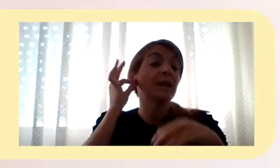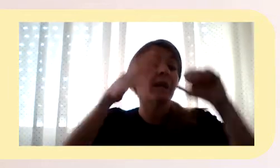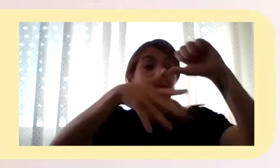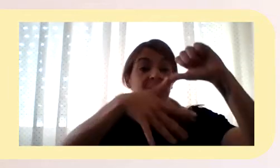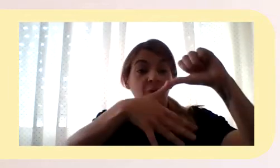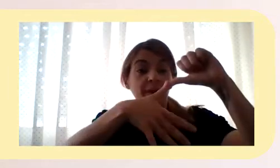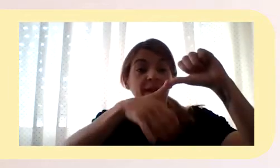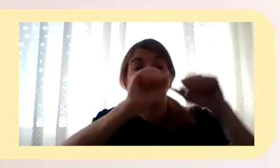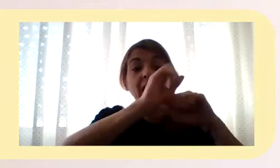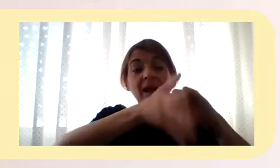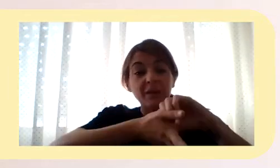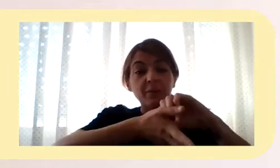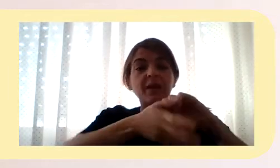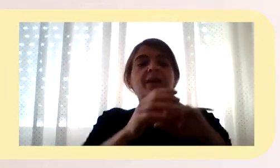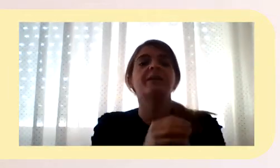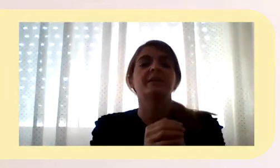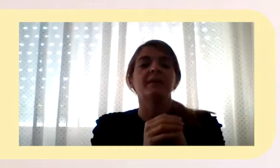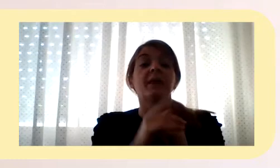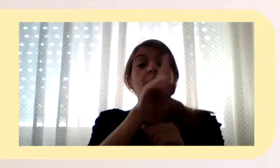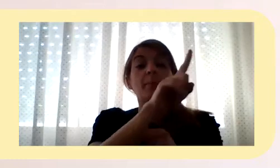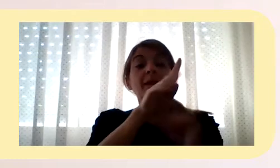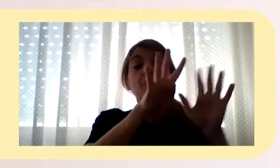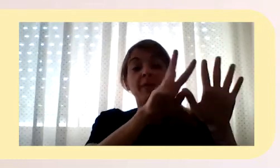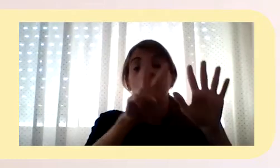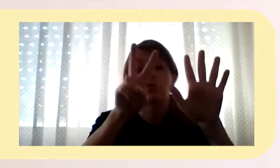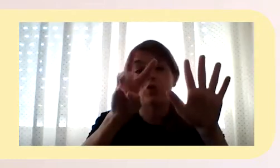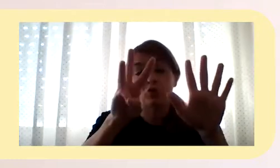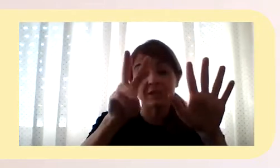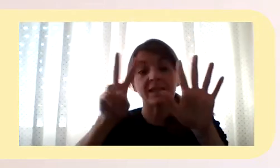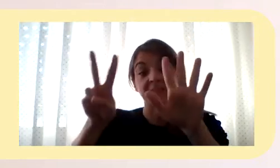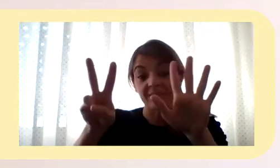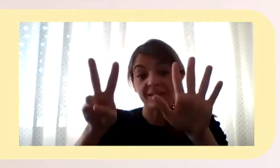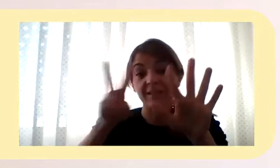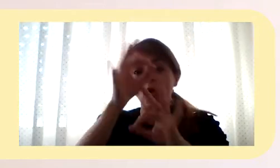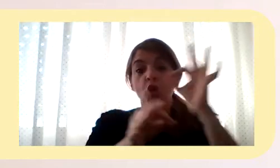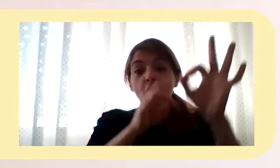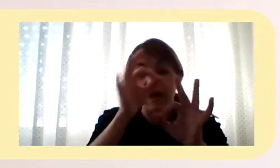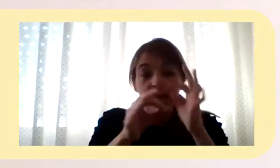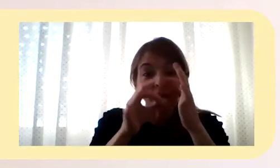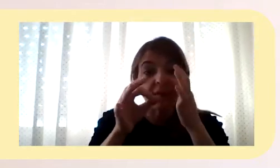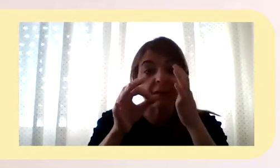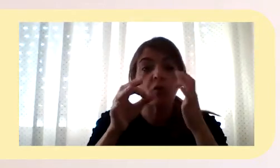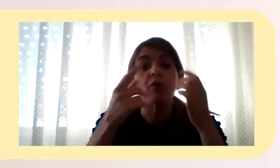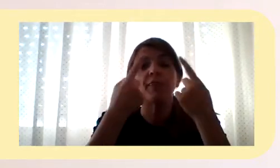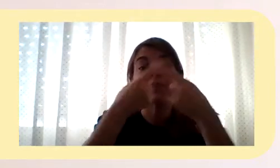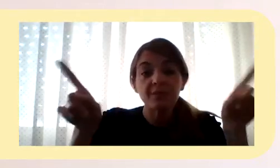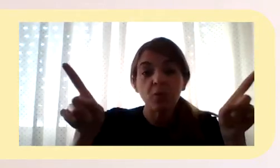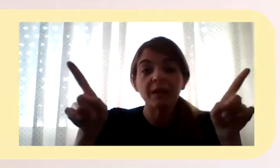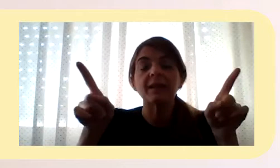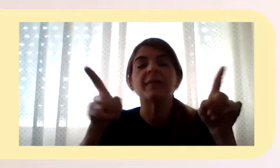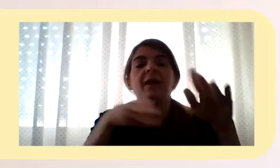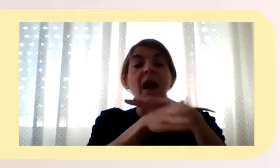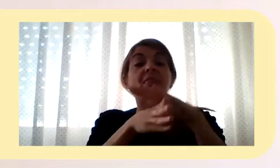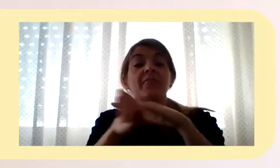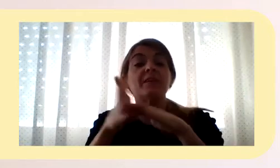Caribe, que en 1987 organizaron precisamente para visibilizar las desigualdades en el acceso a la salud